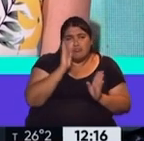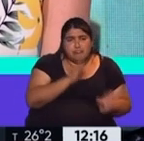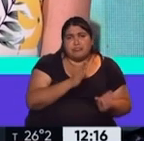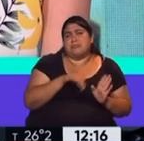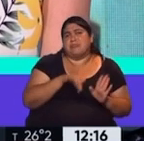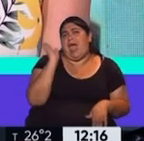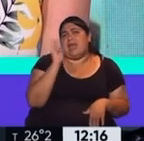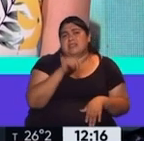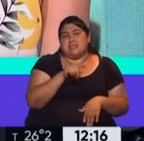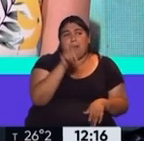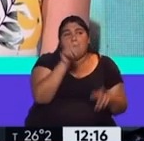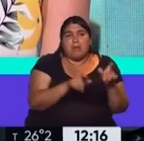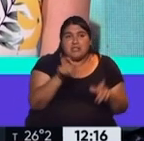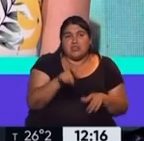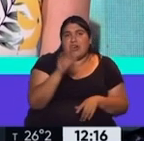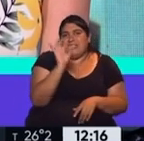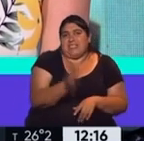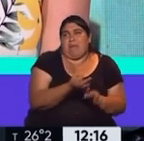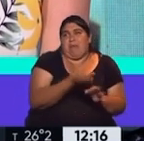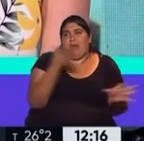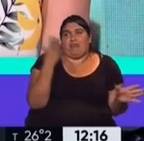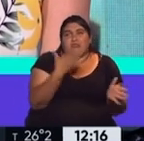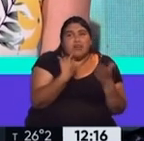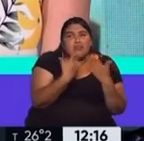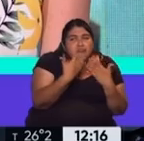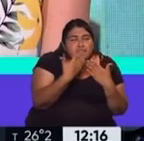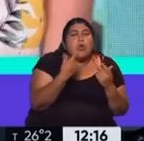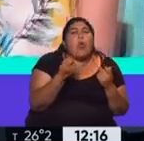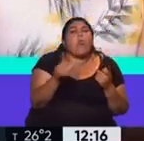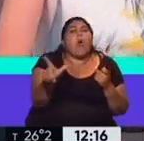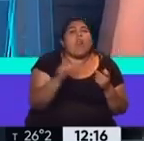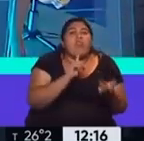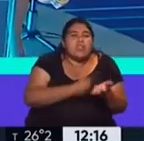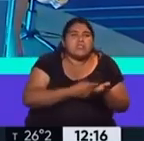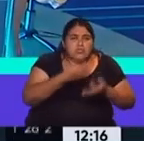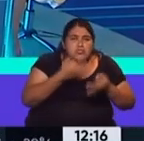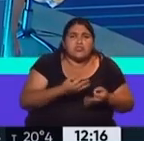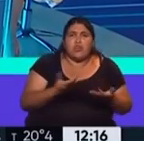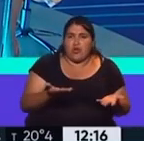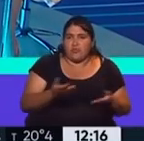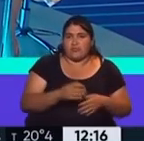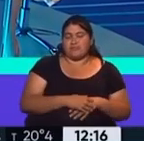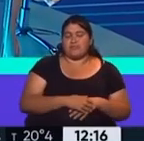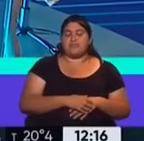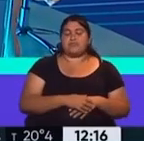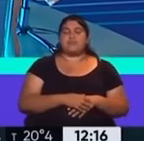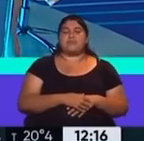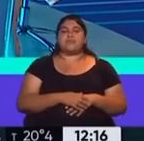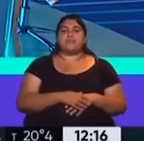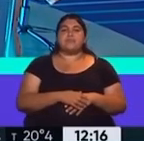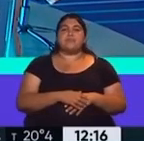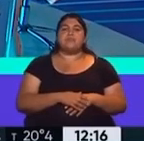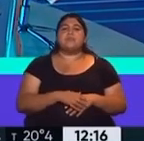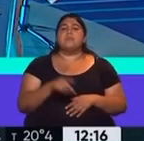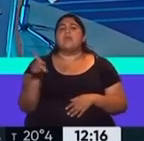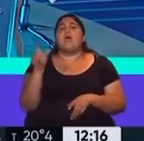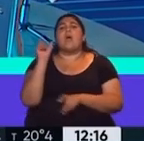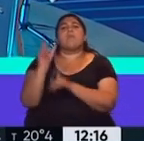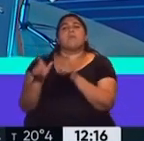los que más saben en este tema para ver cuál es el camino correcto bien dariel y cómo ha sido la reacción de los estudiantes